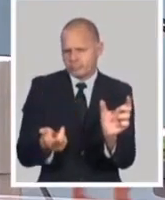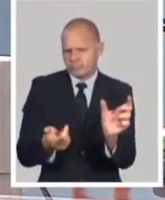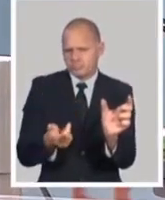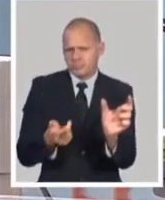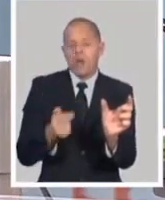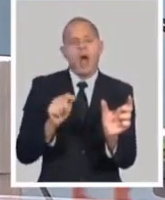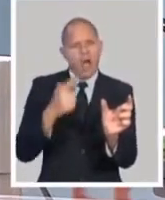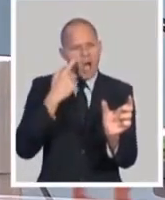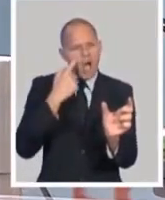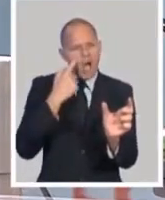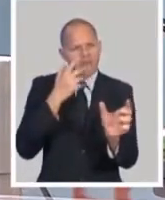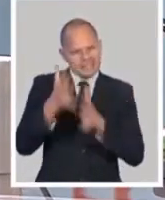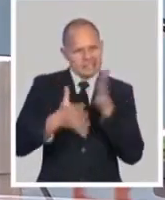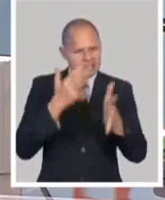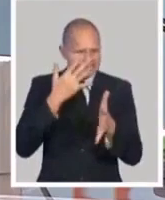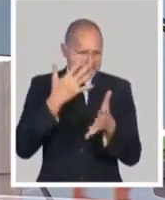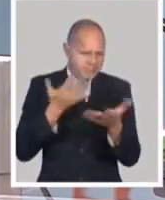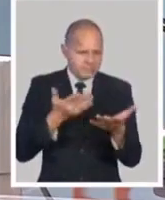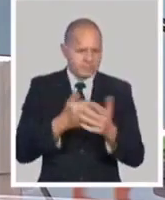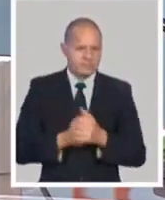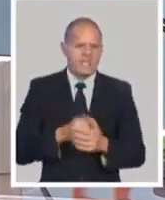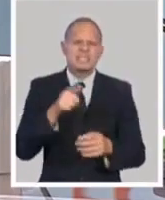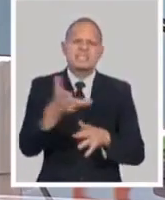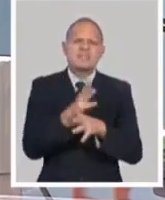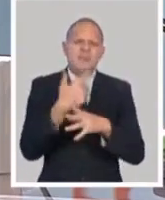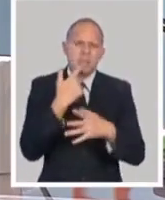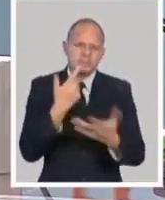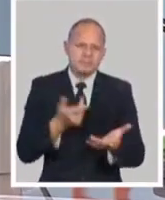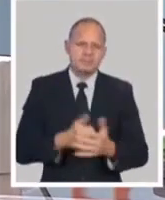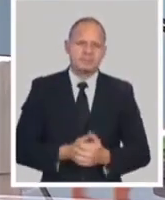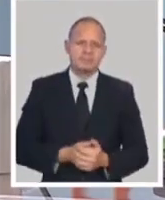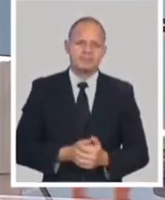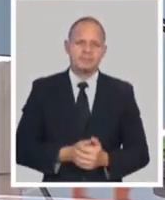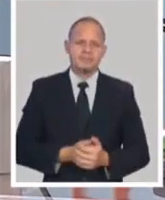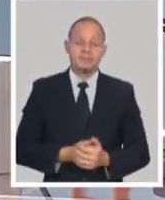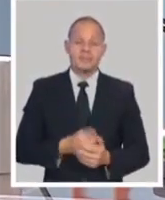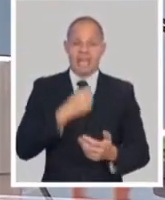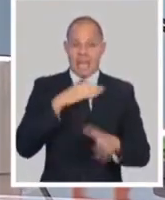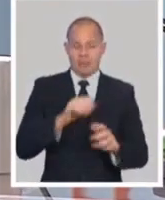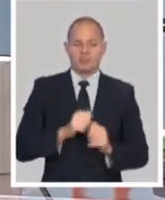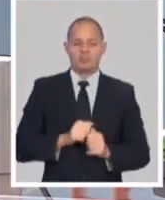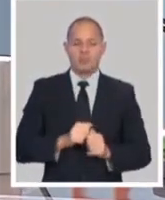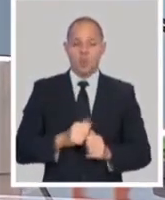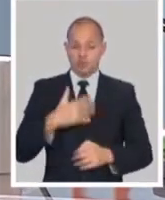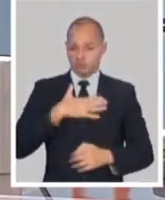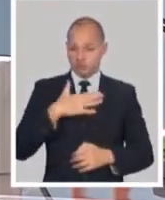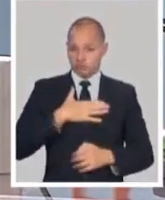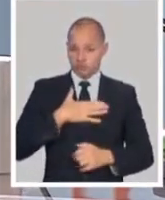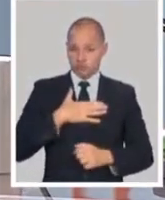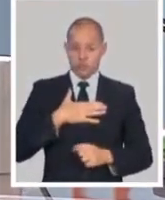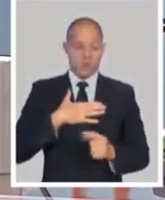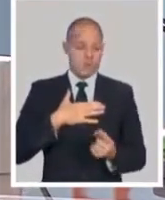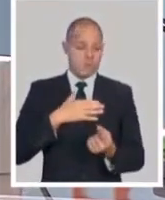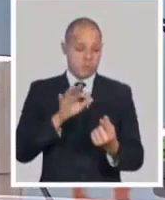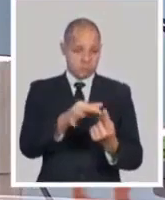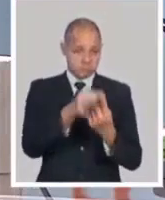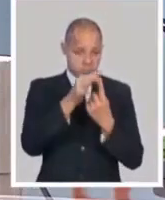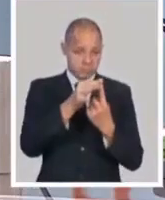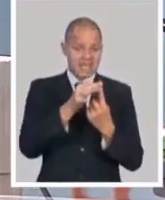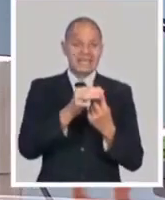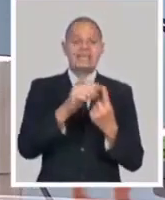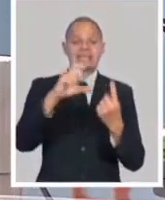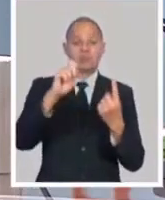para que las personas nos entiendan de qué estamos hablando si tú tienes un 600 tiene 24 pesos y si tú quitas el